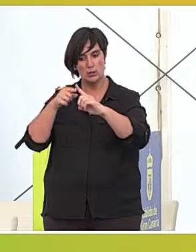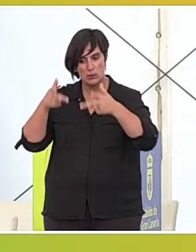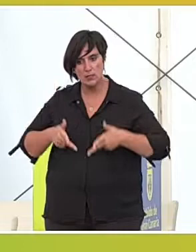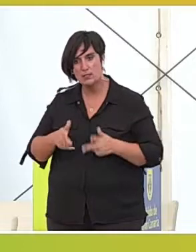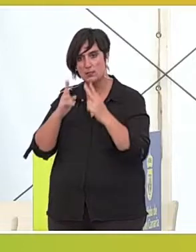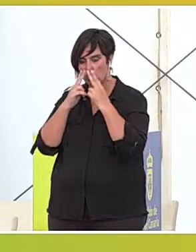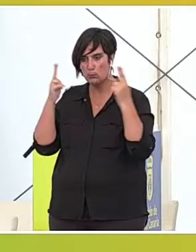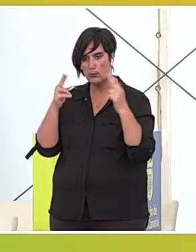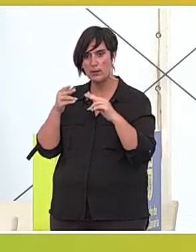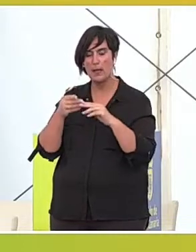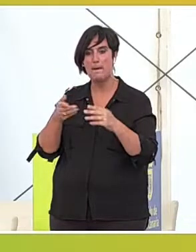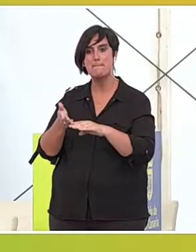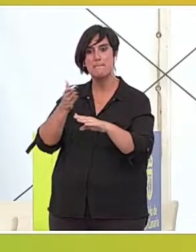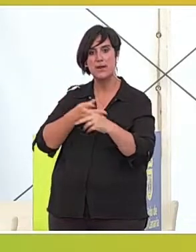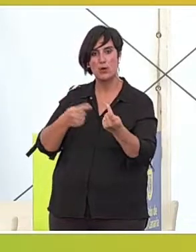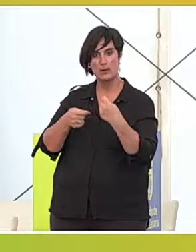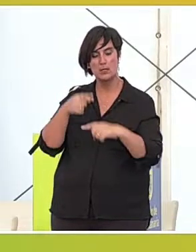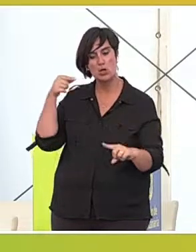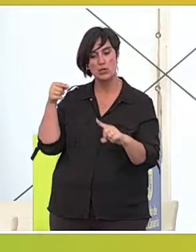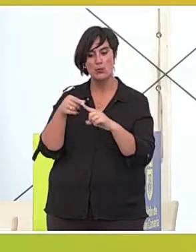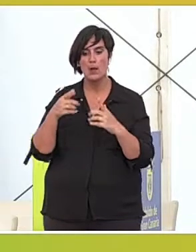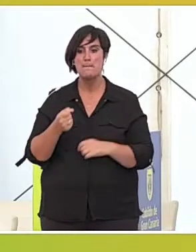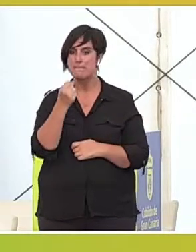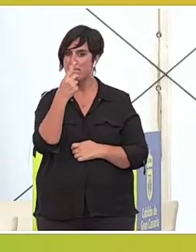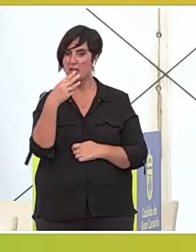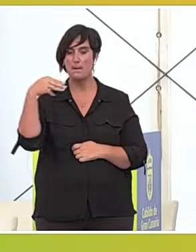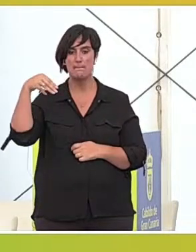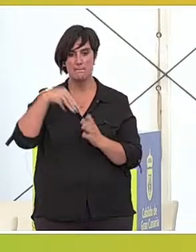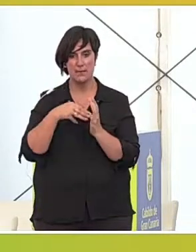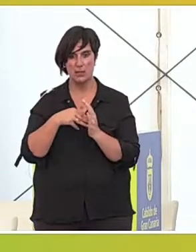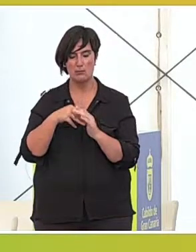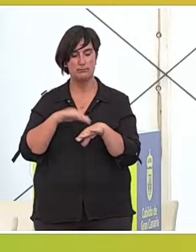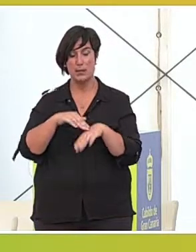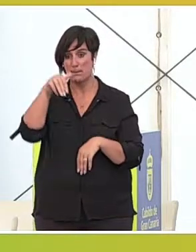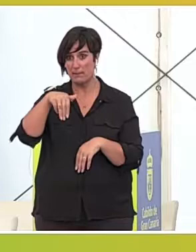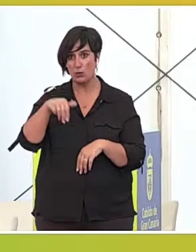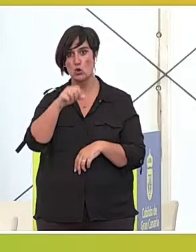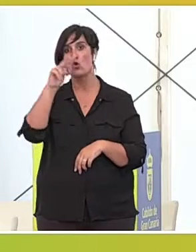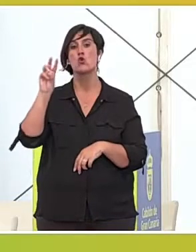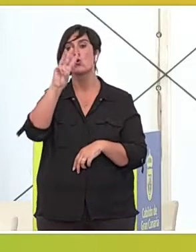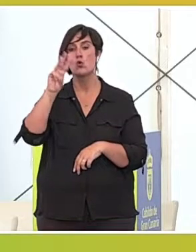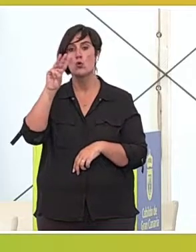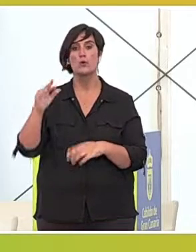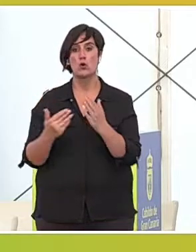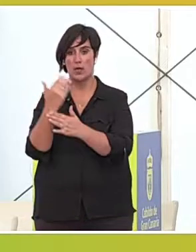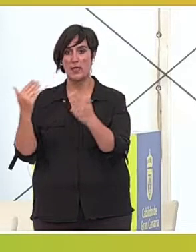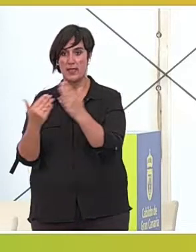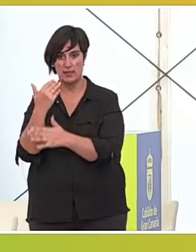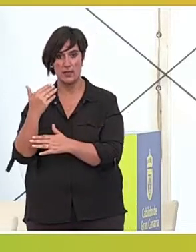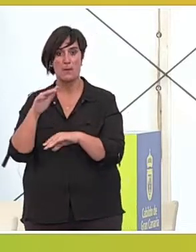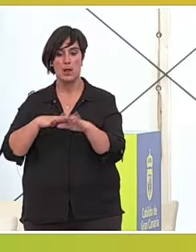pública precomercial era producir en torno a 1.000 metros cúbicos día. Pues para producir en torno a 1.000 metros cúbicos